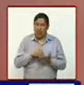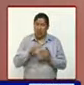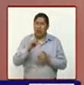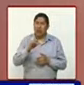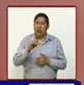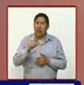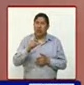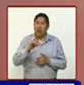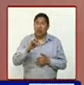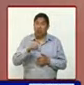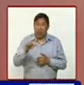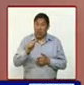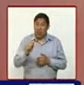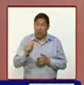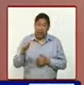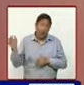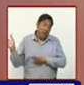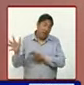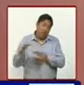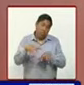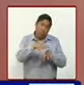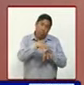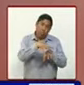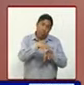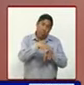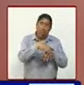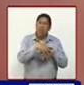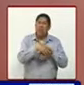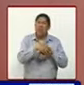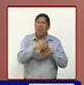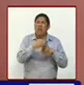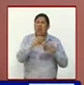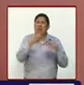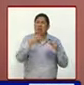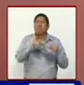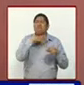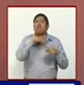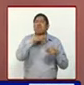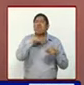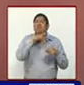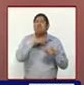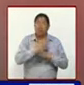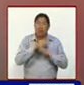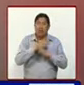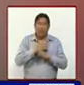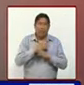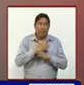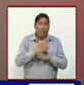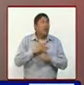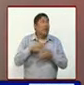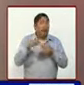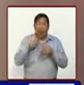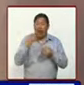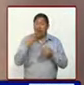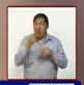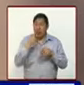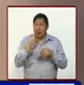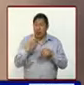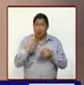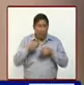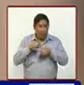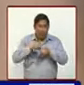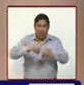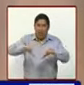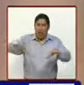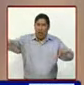la fuerza del agua arrastró lama y basura, obstaculizando la circulación vehicular. La unidad de gestión de riesgo ha desplazado